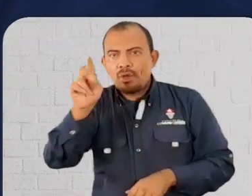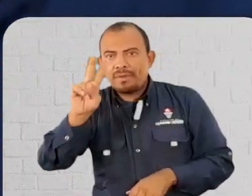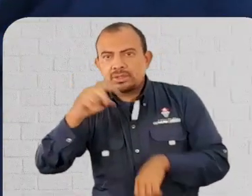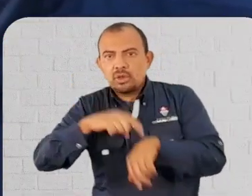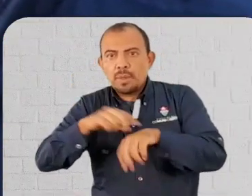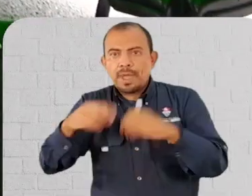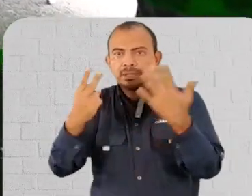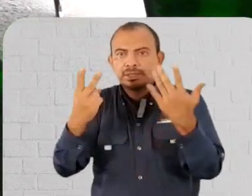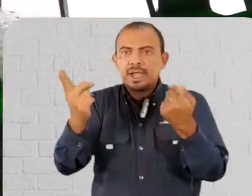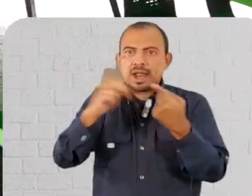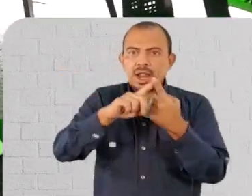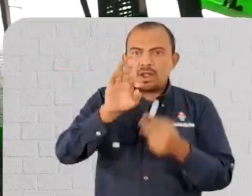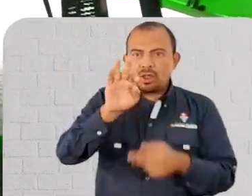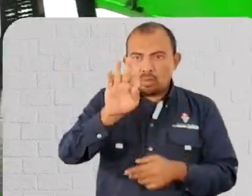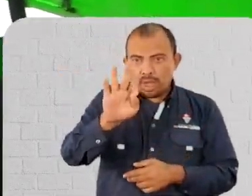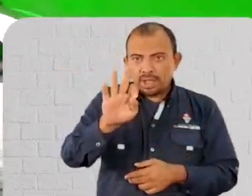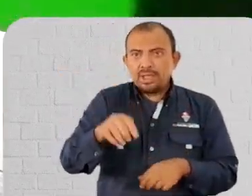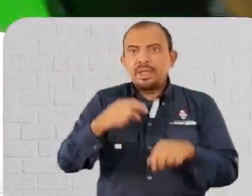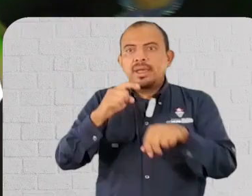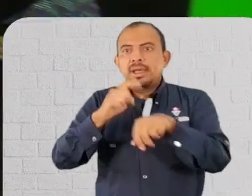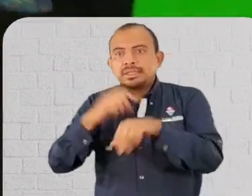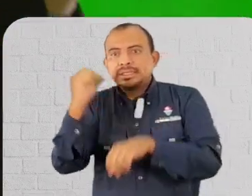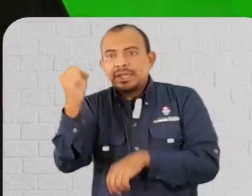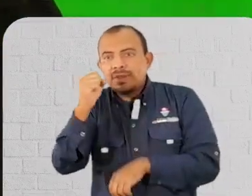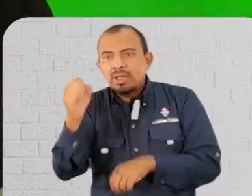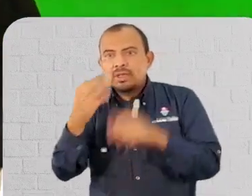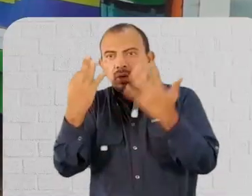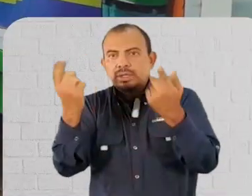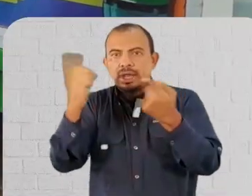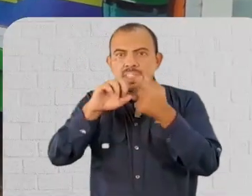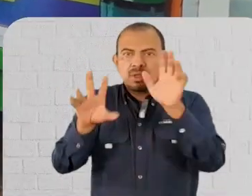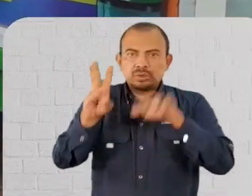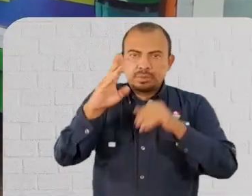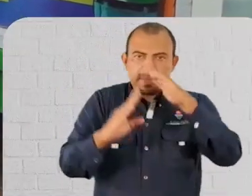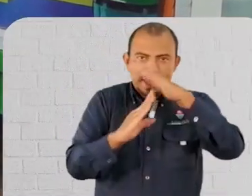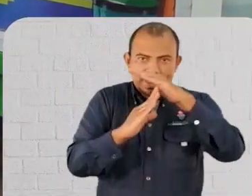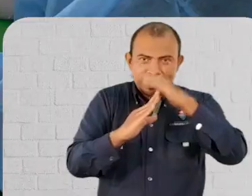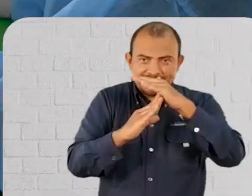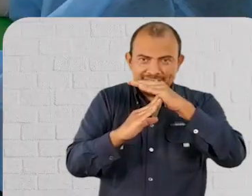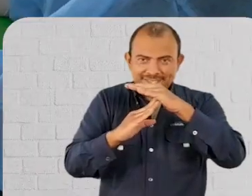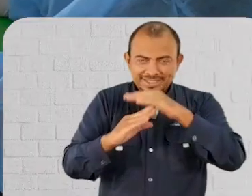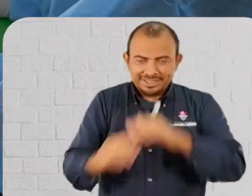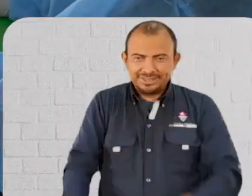atención son de lunes a viernes de 8 a 4 de la tarde y sábados de